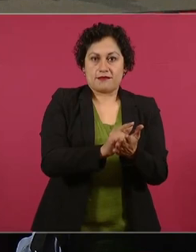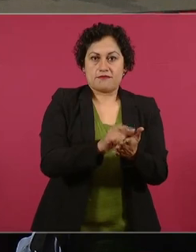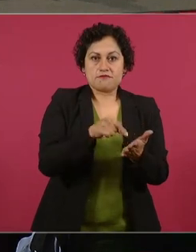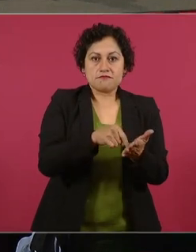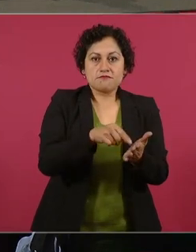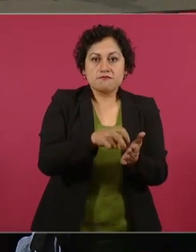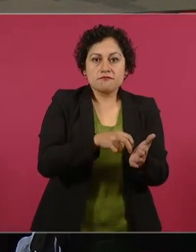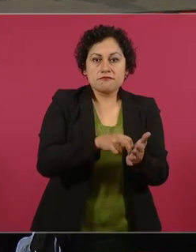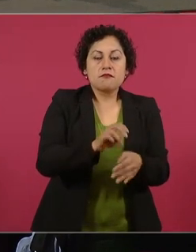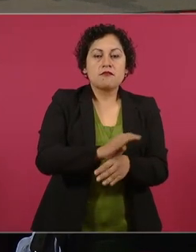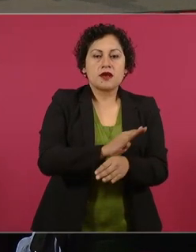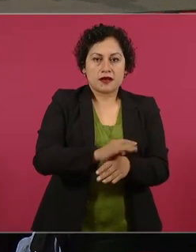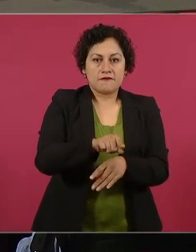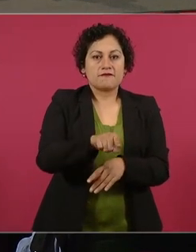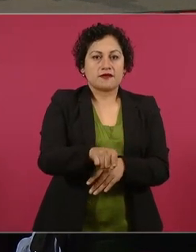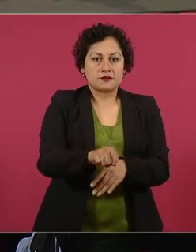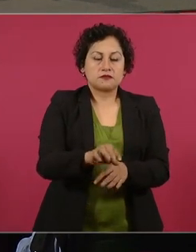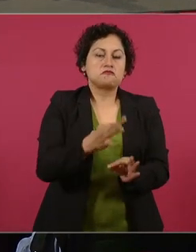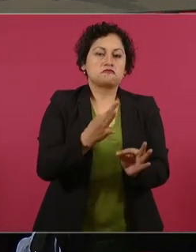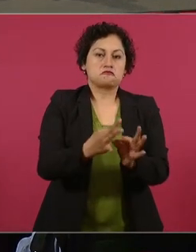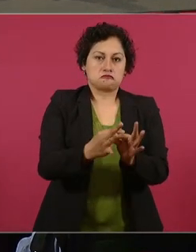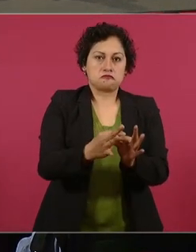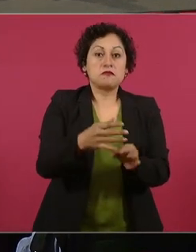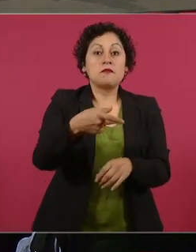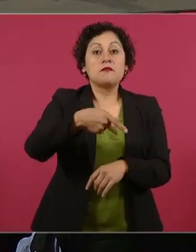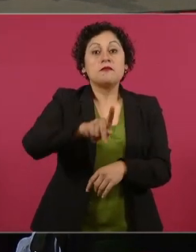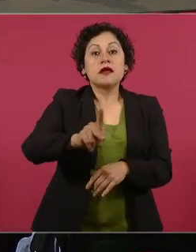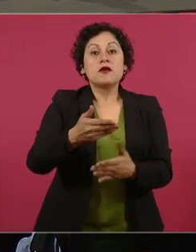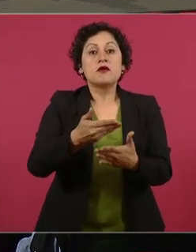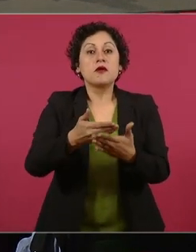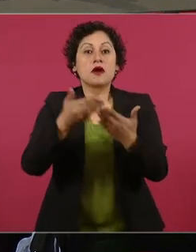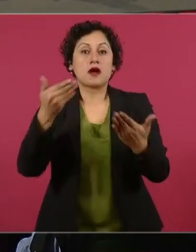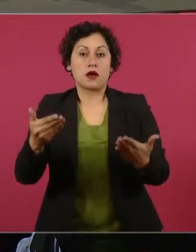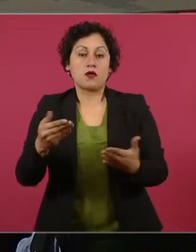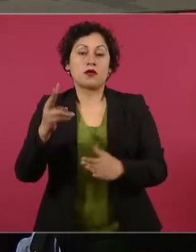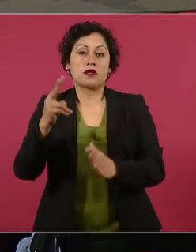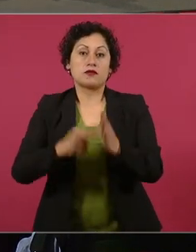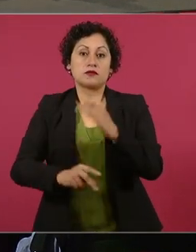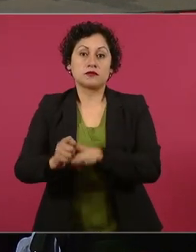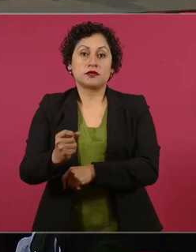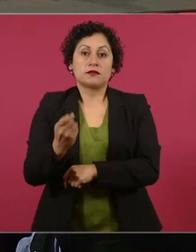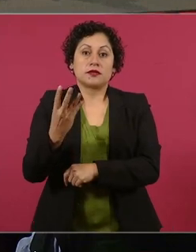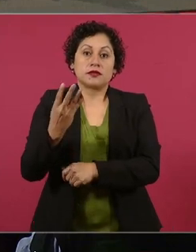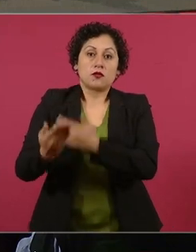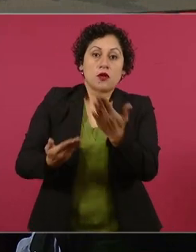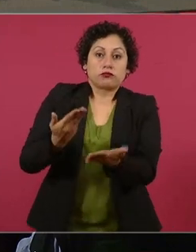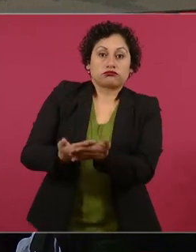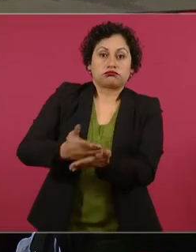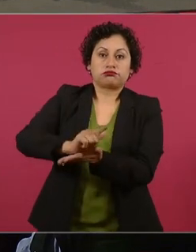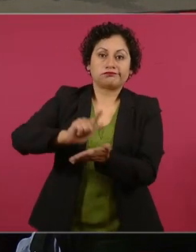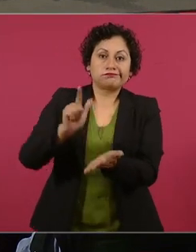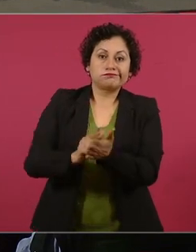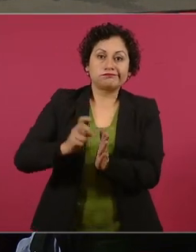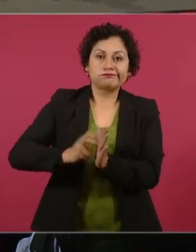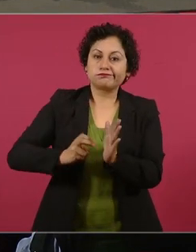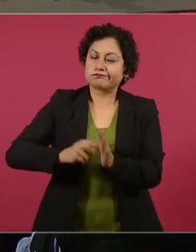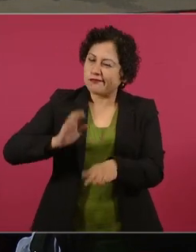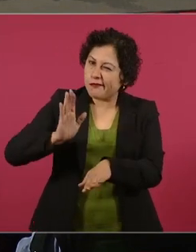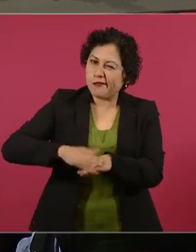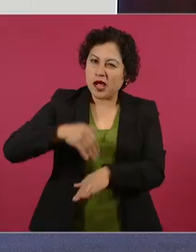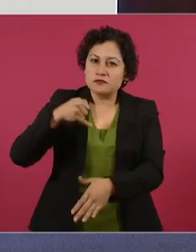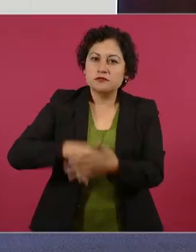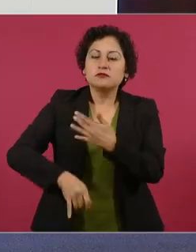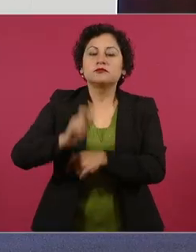suficiente. Por eso llega la reforma o la propuesta de reforma de 2024. ¿Qué está planteando esta reforma? Que